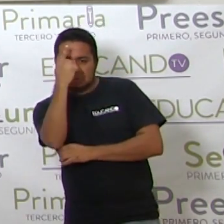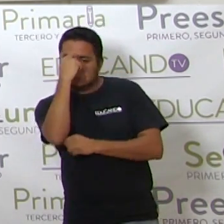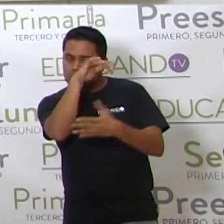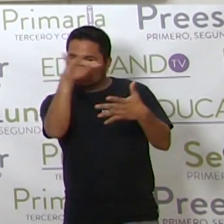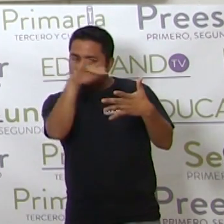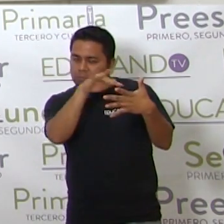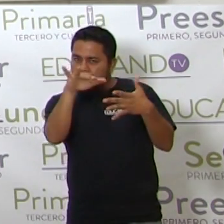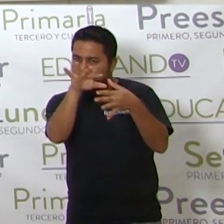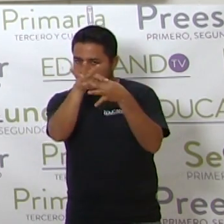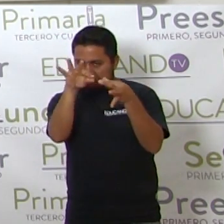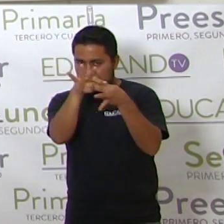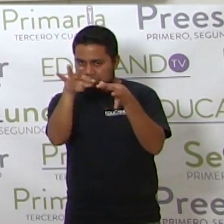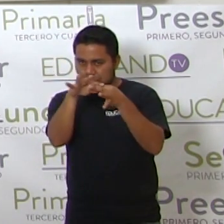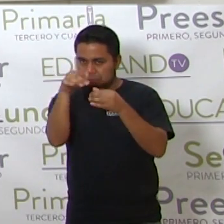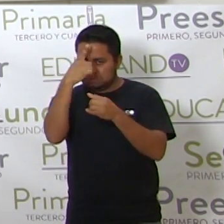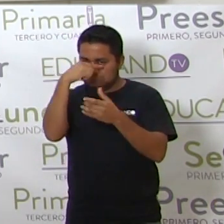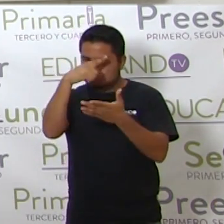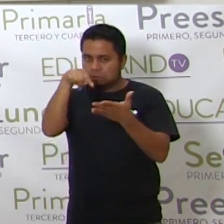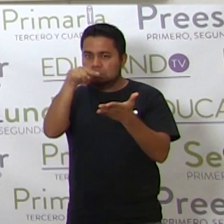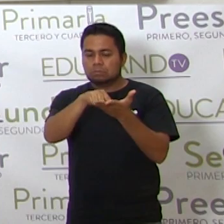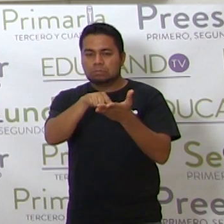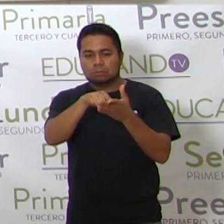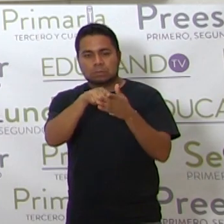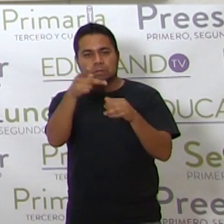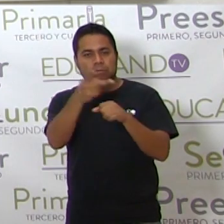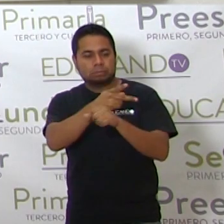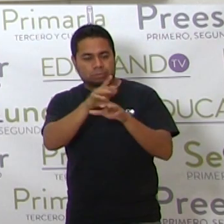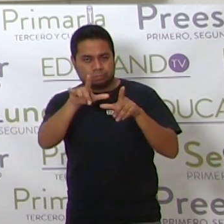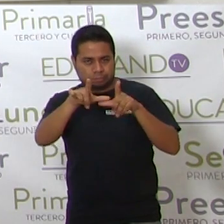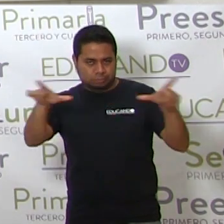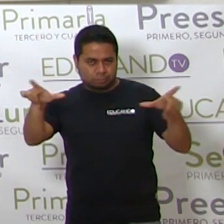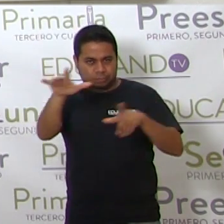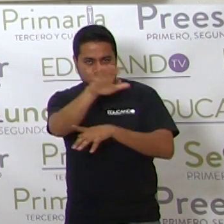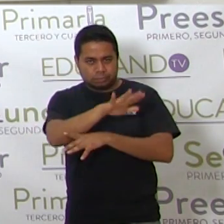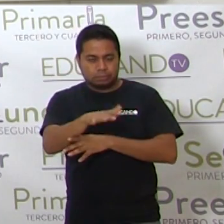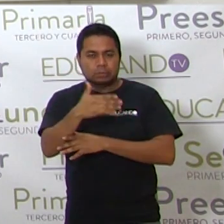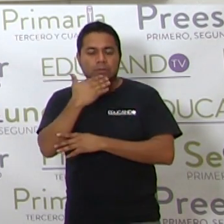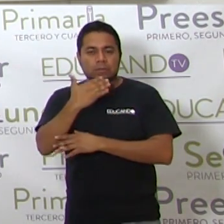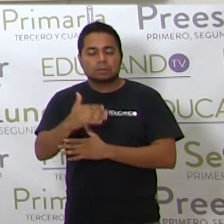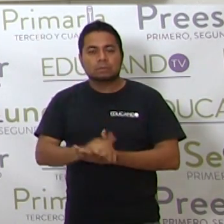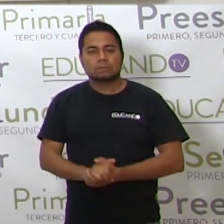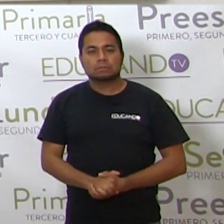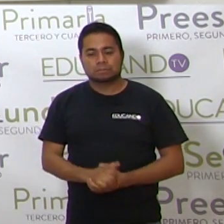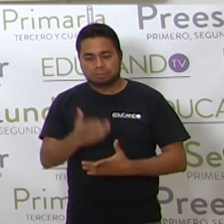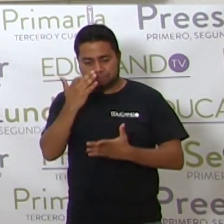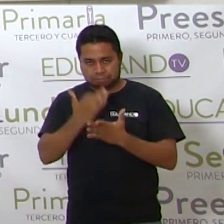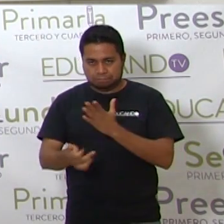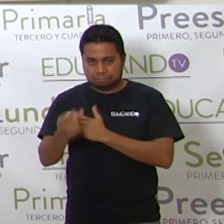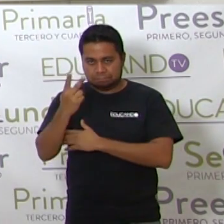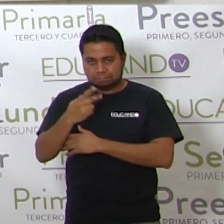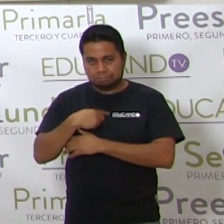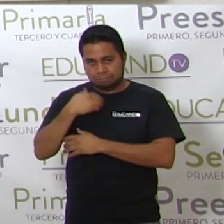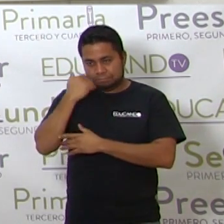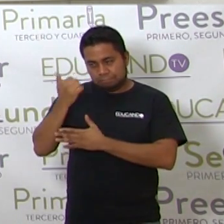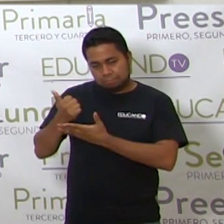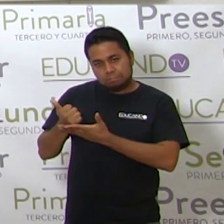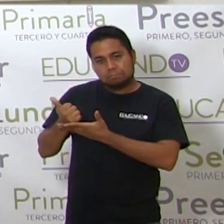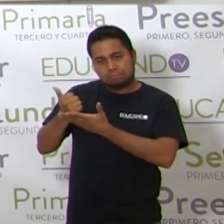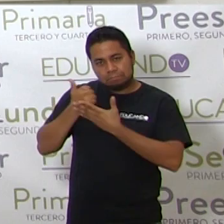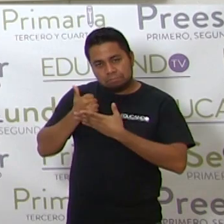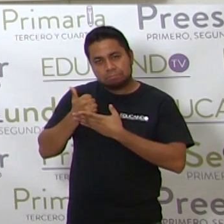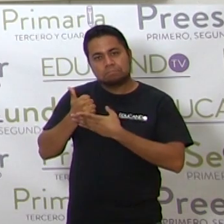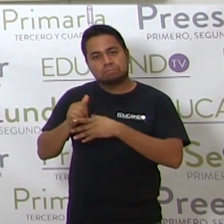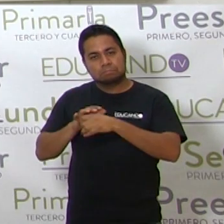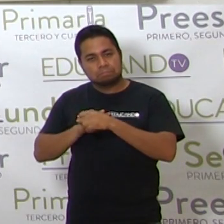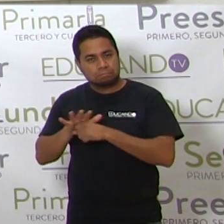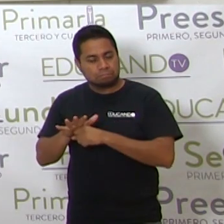descripción de dicho acto donde se realiza muy bien nos quedan dos y quiero que me ayudes a realizar cada